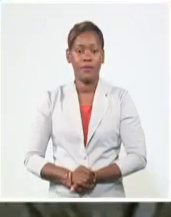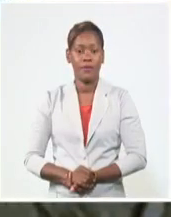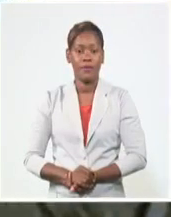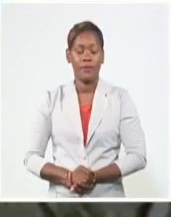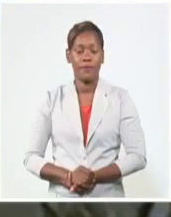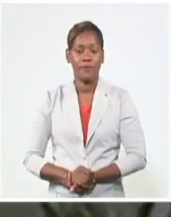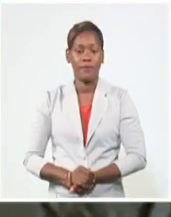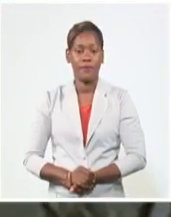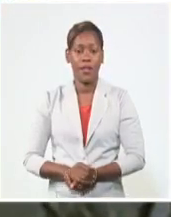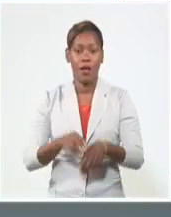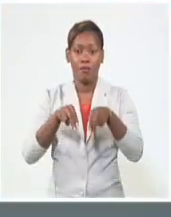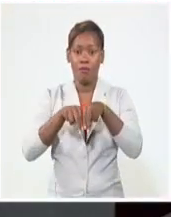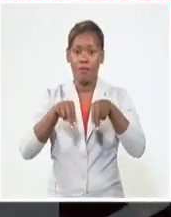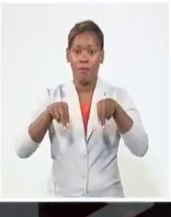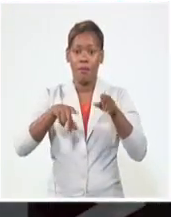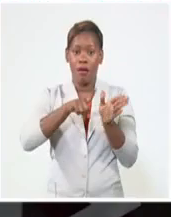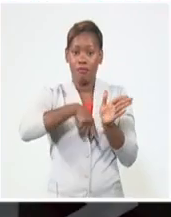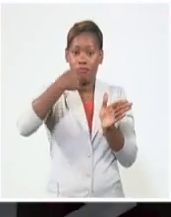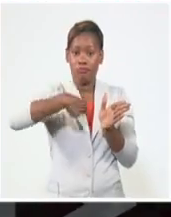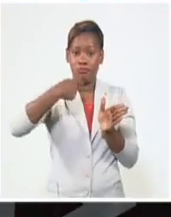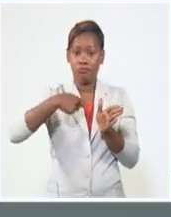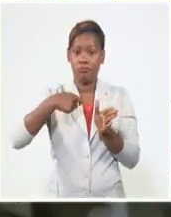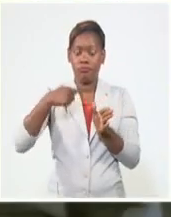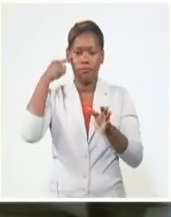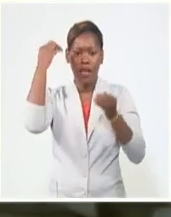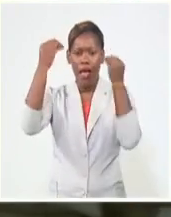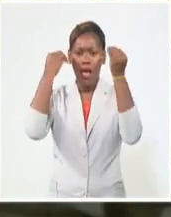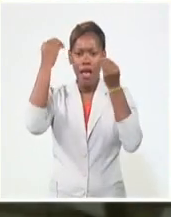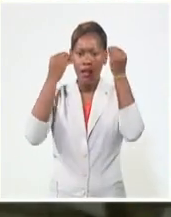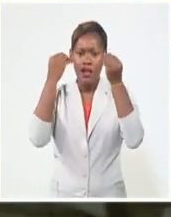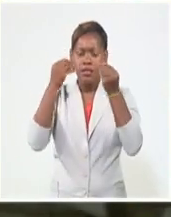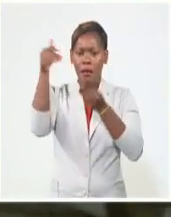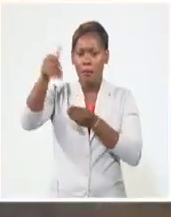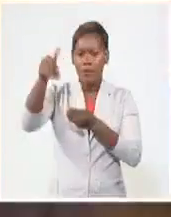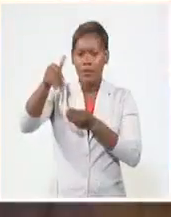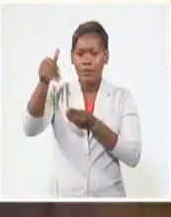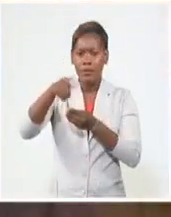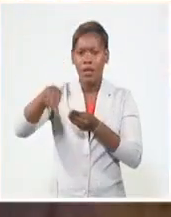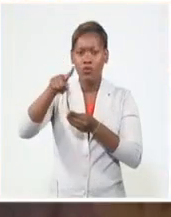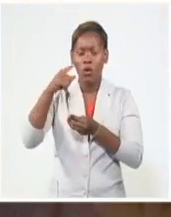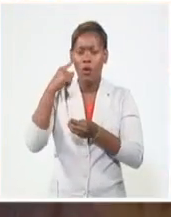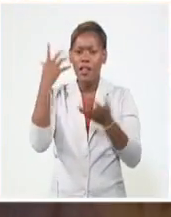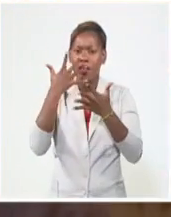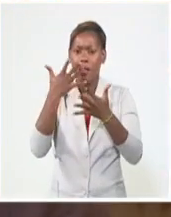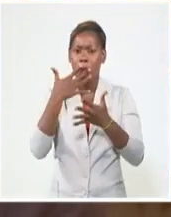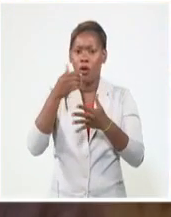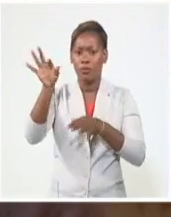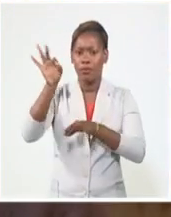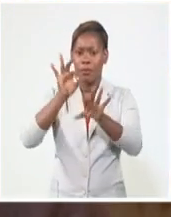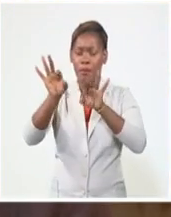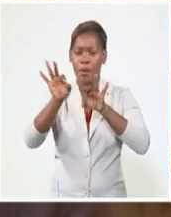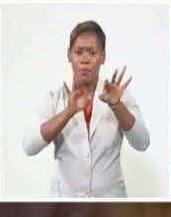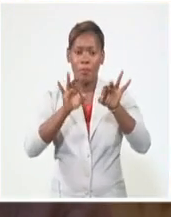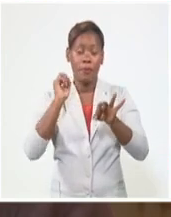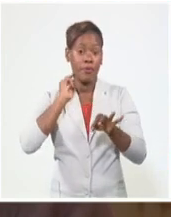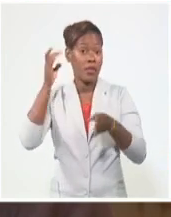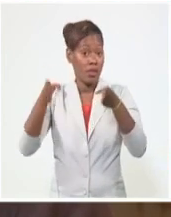El jurado evaluó más de 160 propuestas y escogió lo más relevante. Los trabajos que en este año han tenido